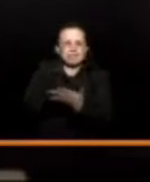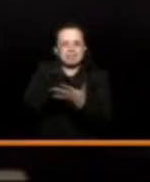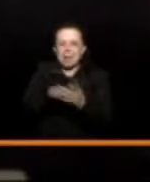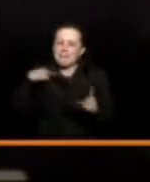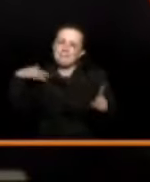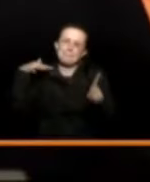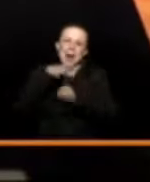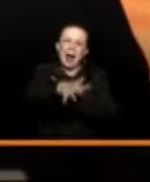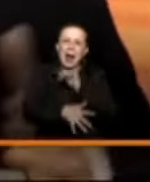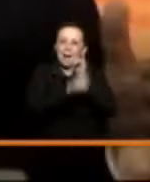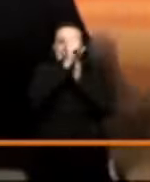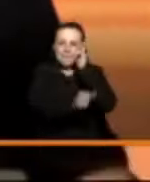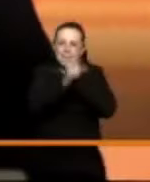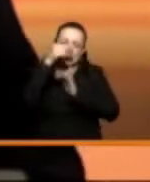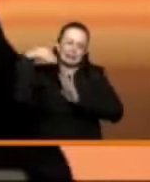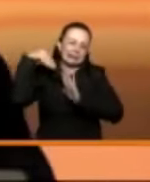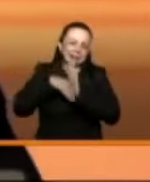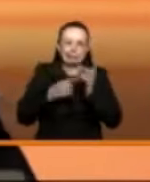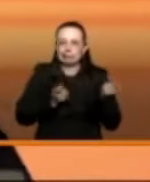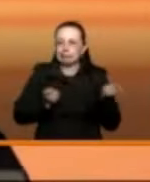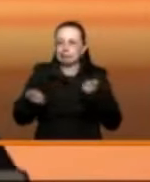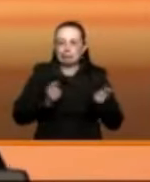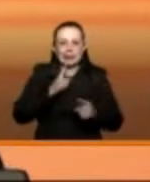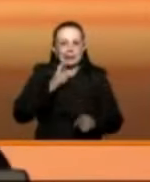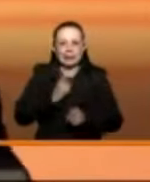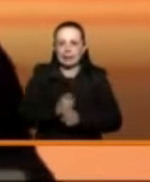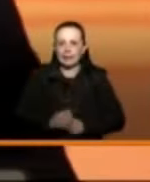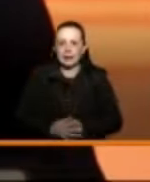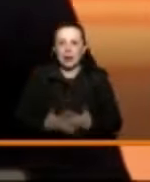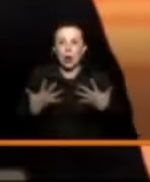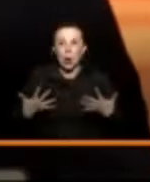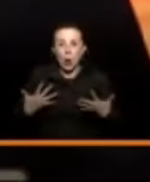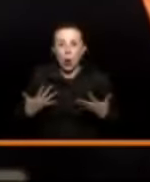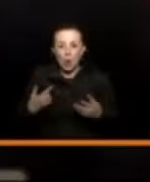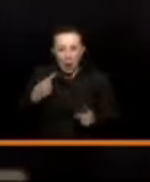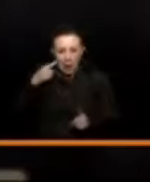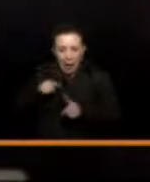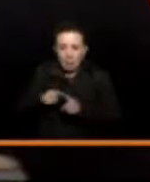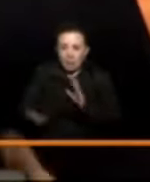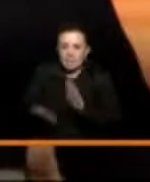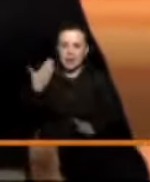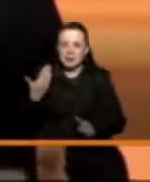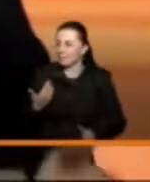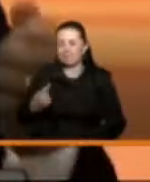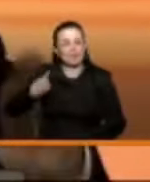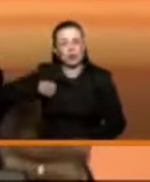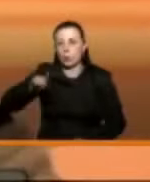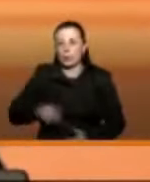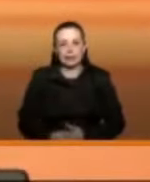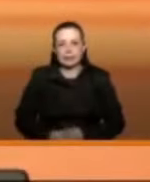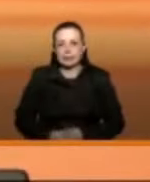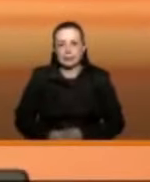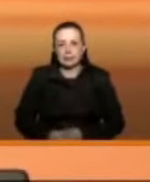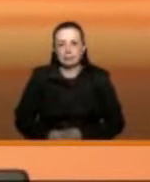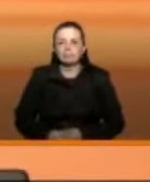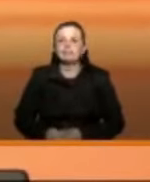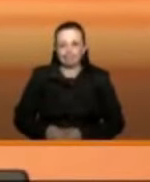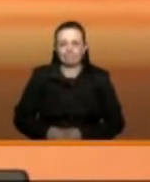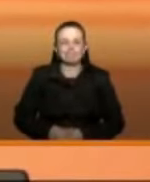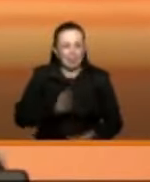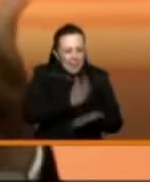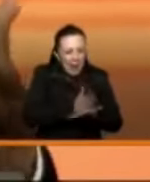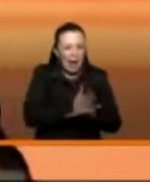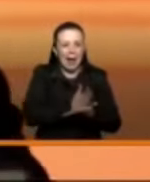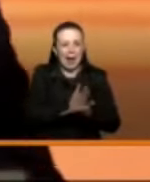económicas. El camino no ha sido fácil. Hemos enfrentado muchas